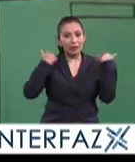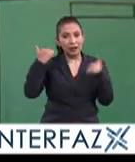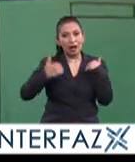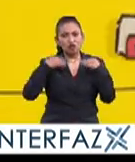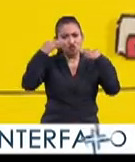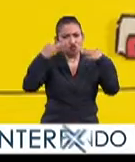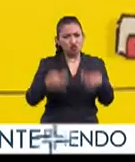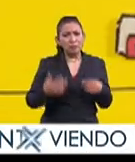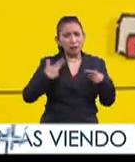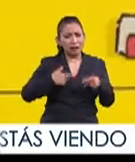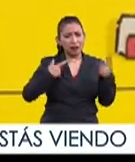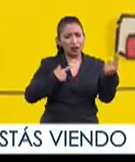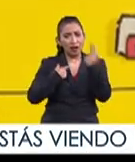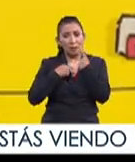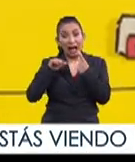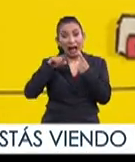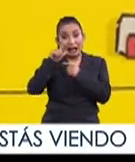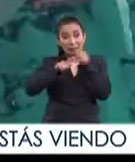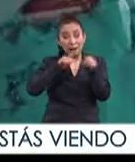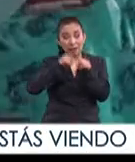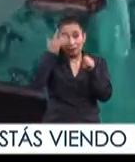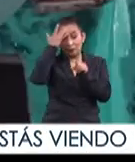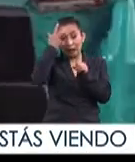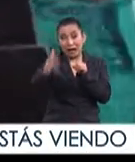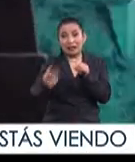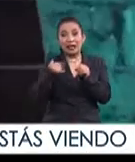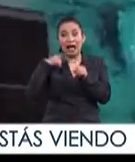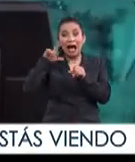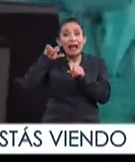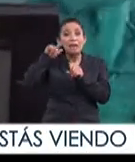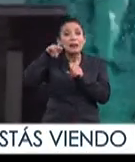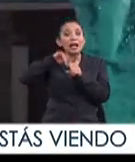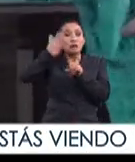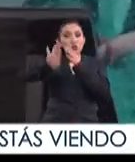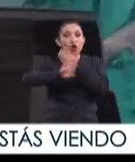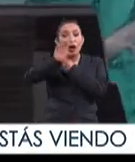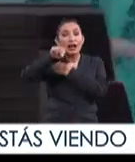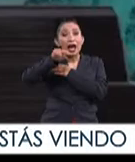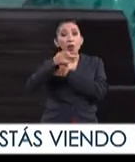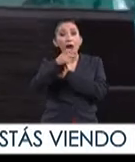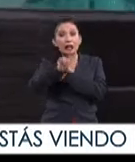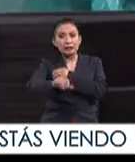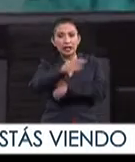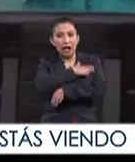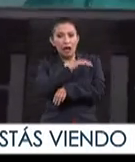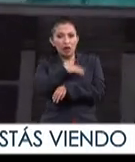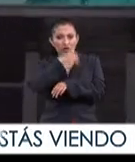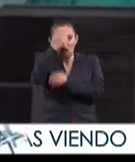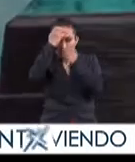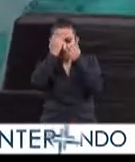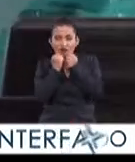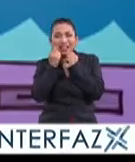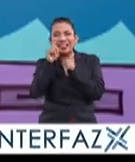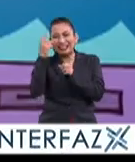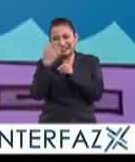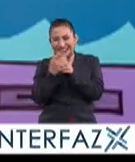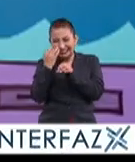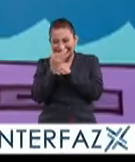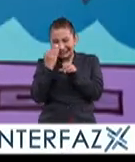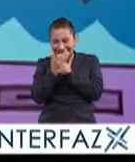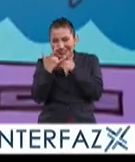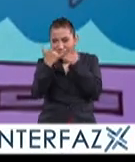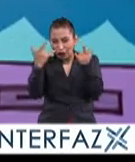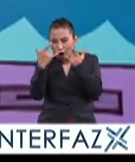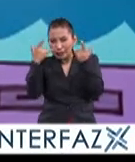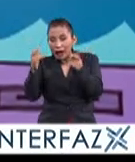a originales personajes como animales fantásticos, alebrijes, brujas, nahuales y héroes enmascarados en divertidas historias